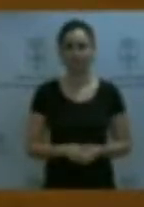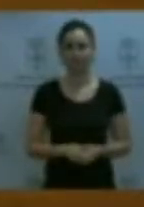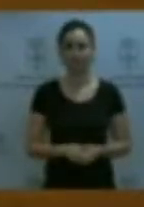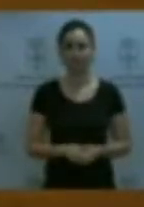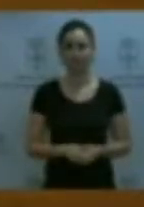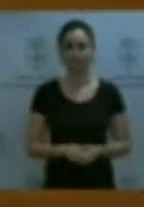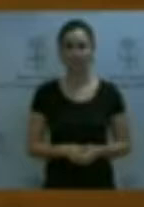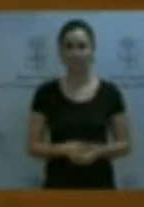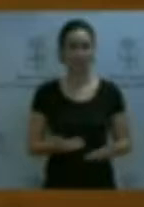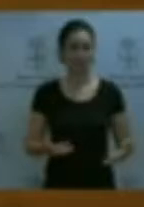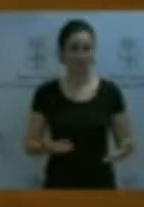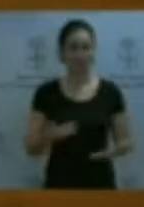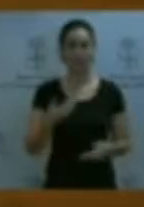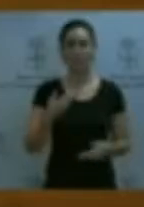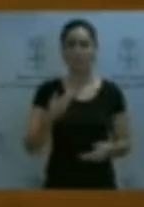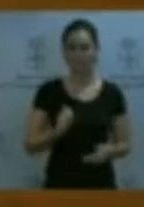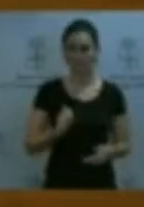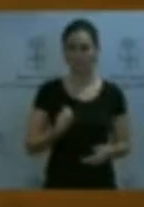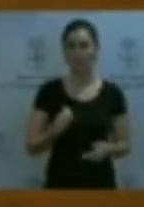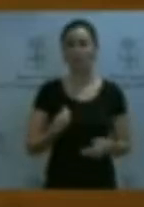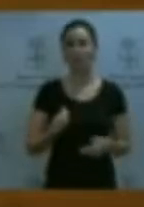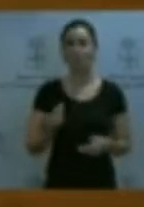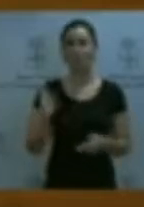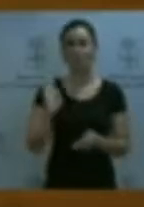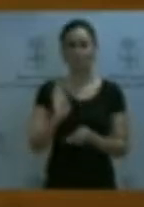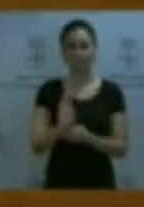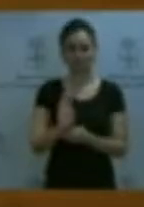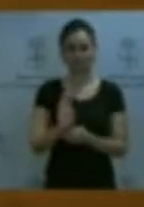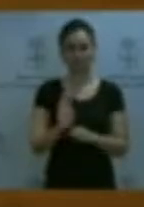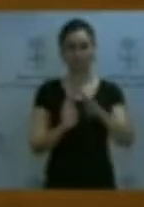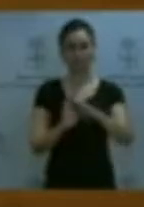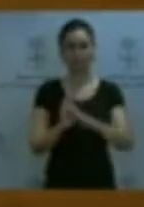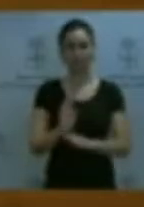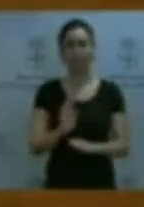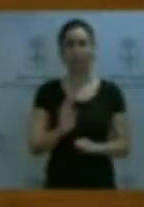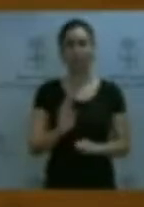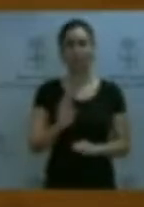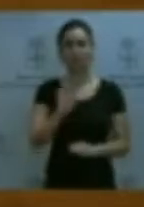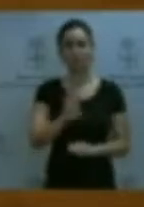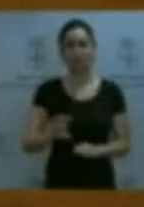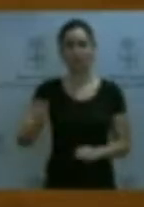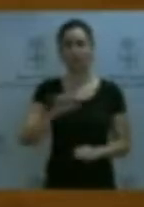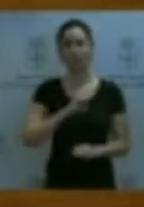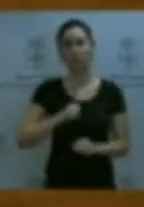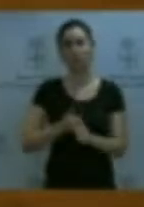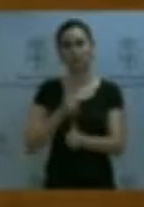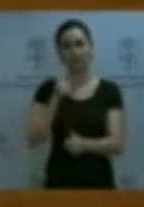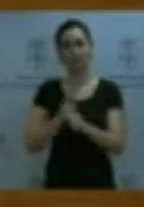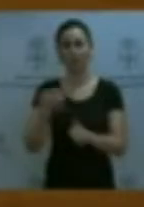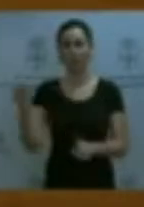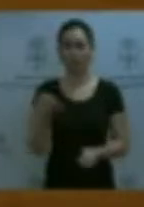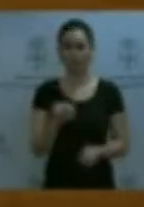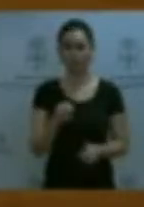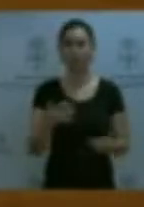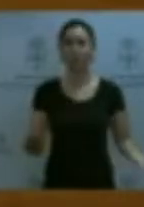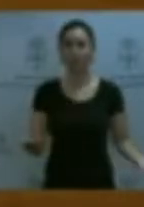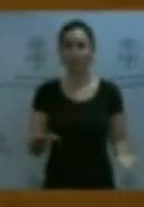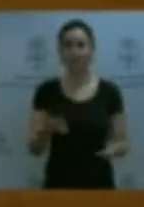éxito otras comunidades autónomas. La actual legislación asturiana, donde se